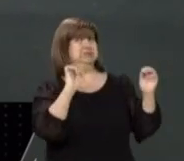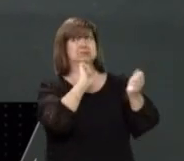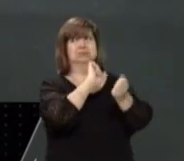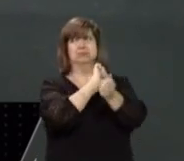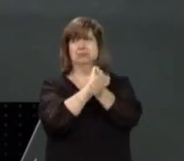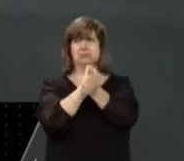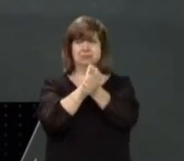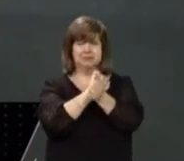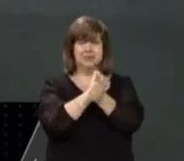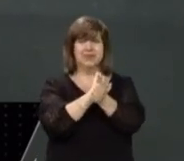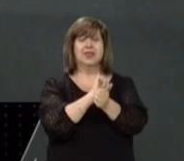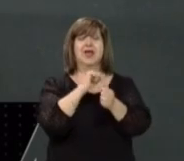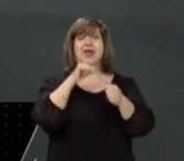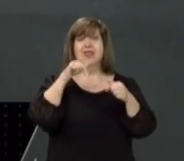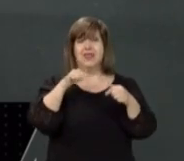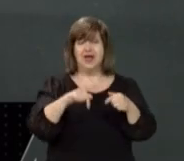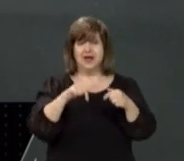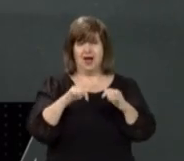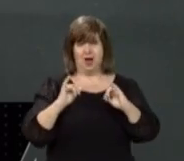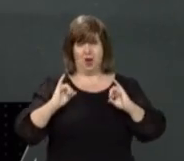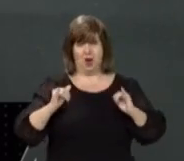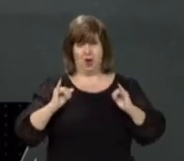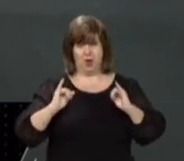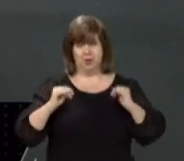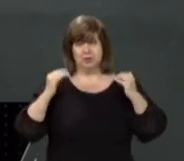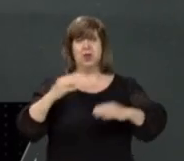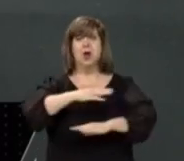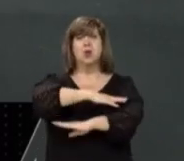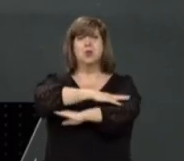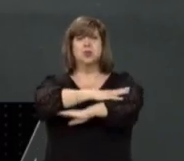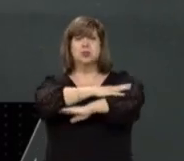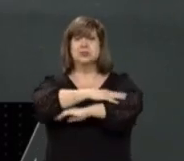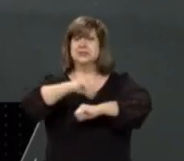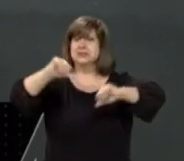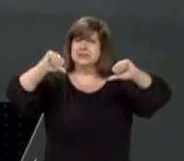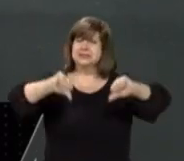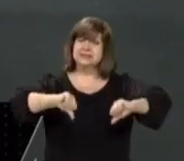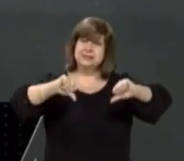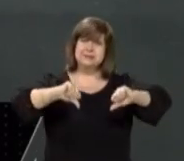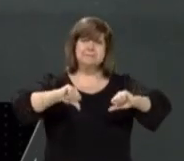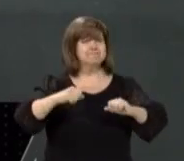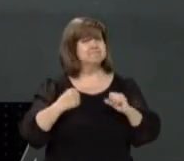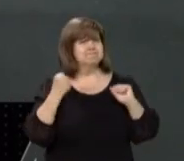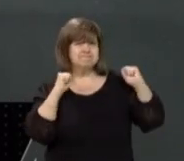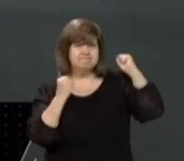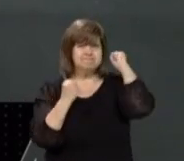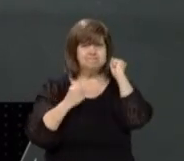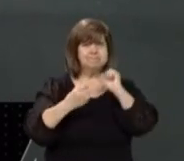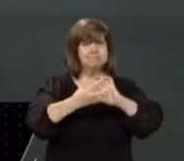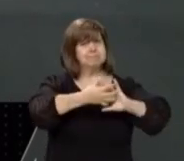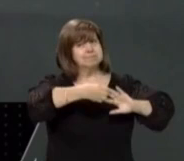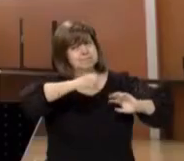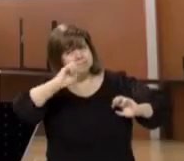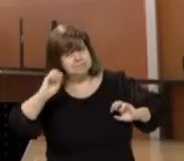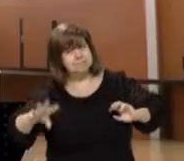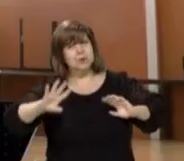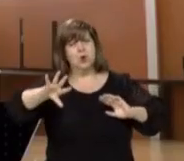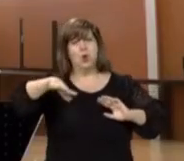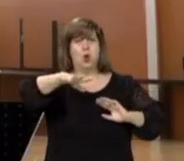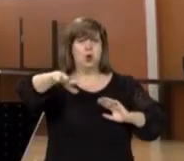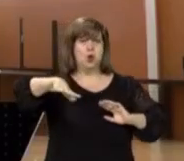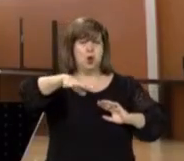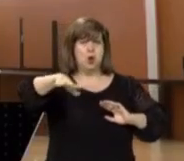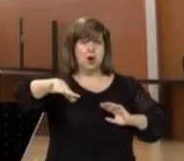Y de ahí, bueno, yo por mala conducta me llevaron a un sector de mediana conducta y